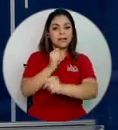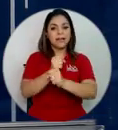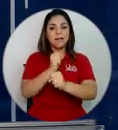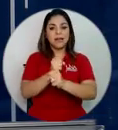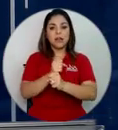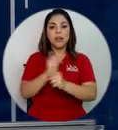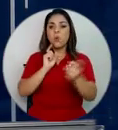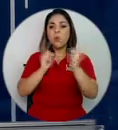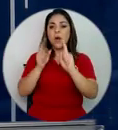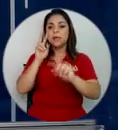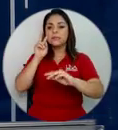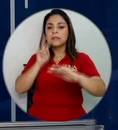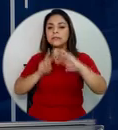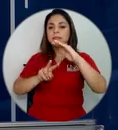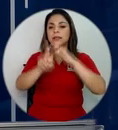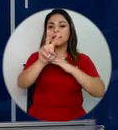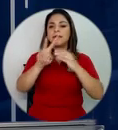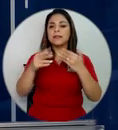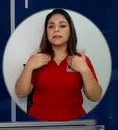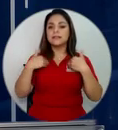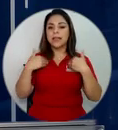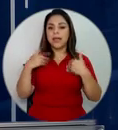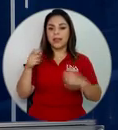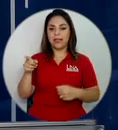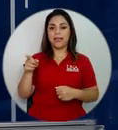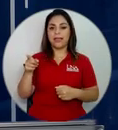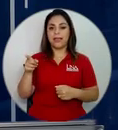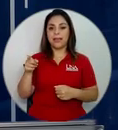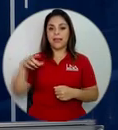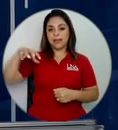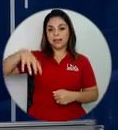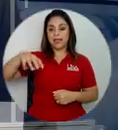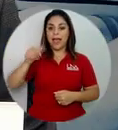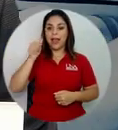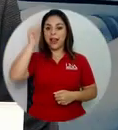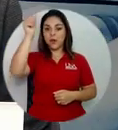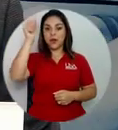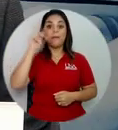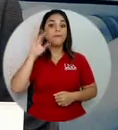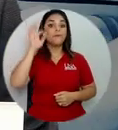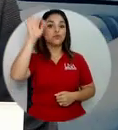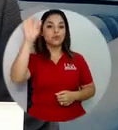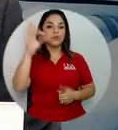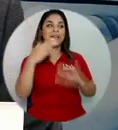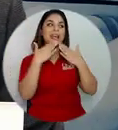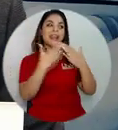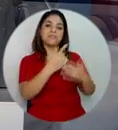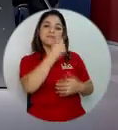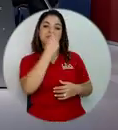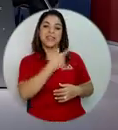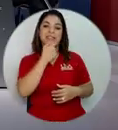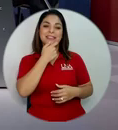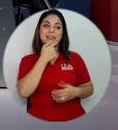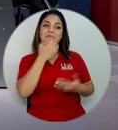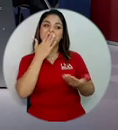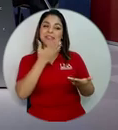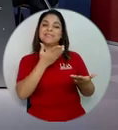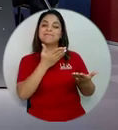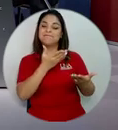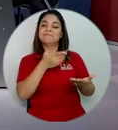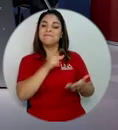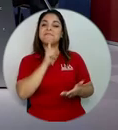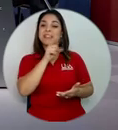trabajar. ¿Qué perspectivas tiene la sede interuniversitaria de Alajuela para el futuro? Muchas gracias por la pregunta, como dicen. Porque